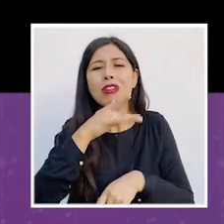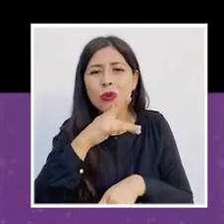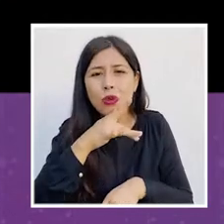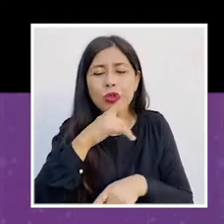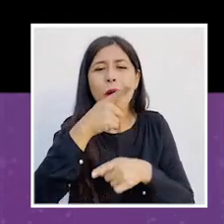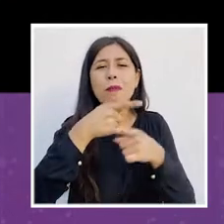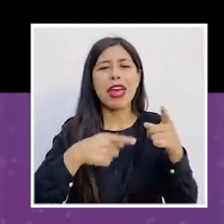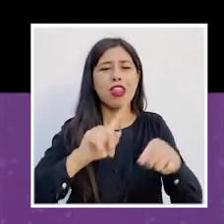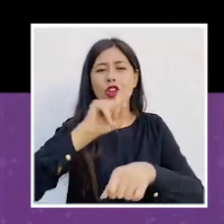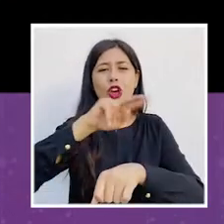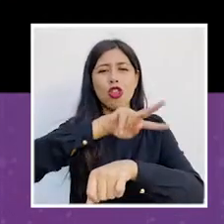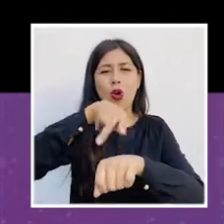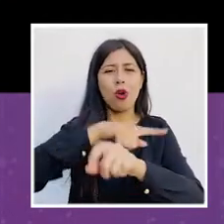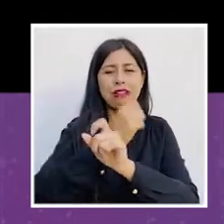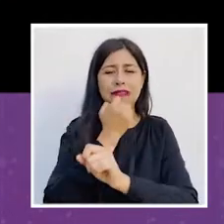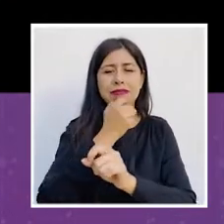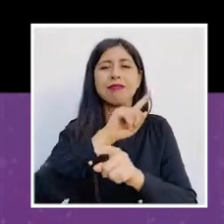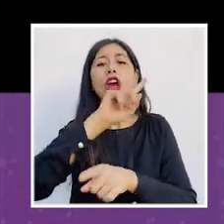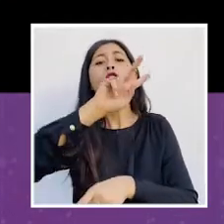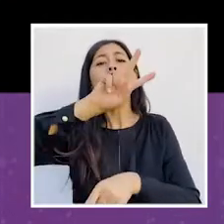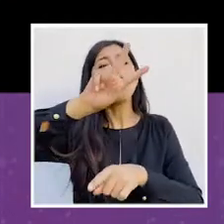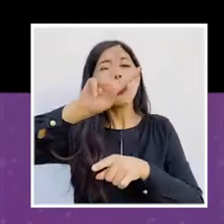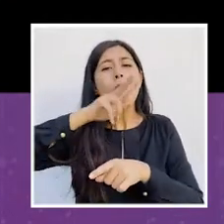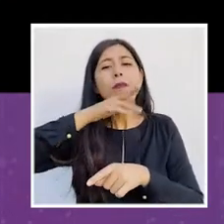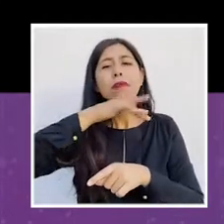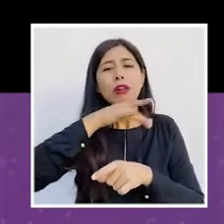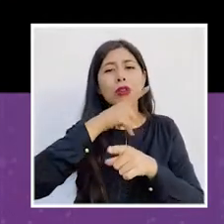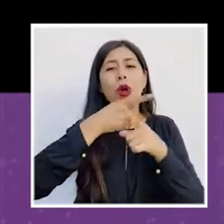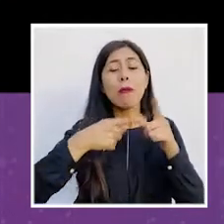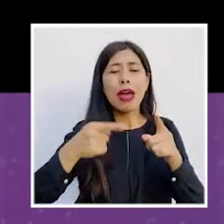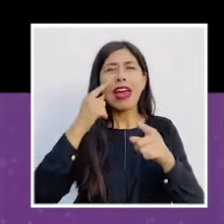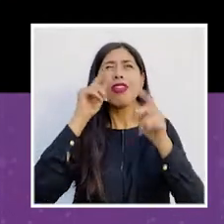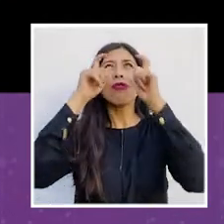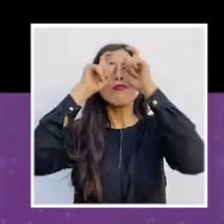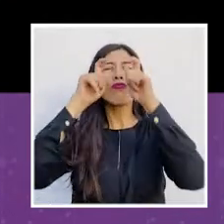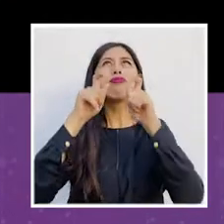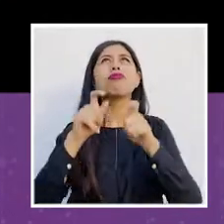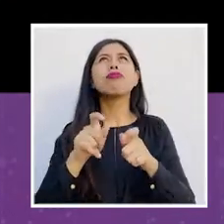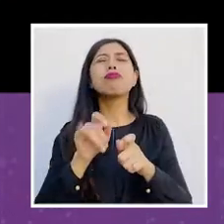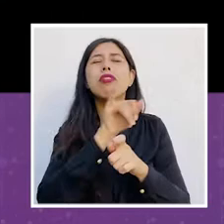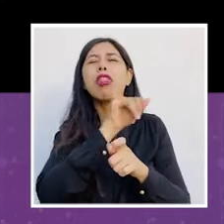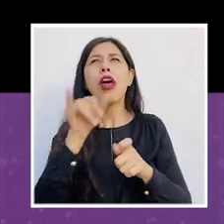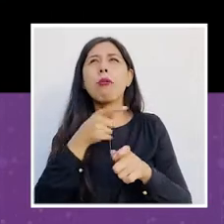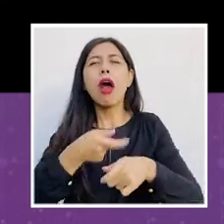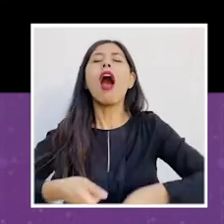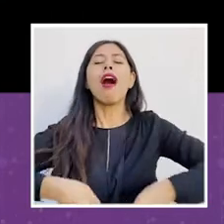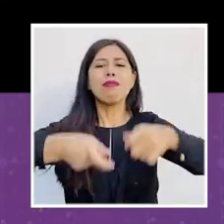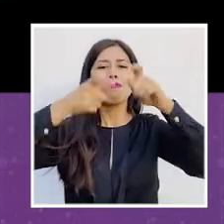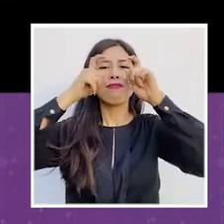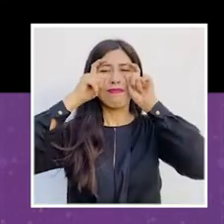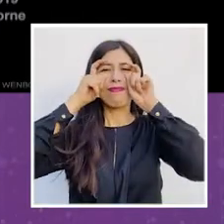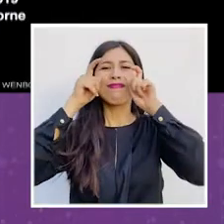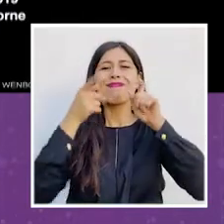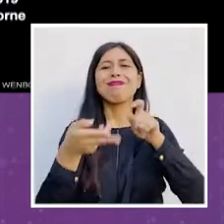ustedes sacan, se sacan los lentes, los guardan, para seguir observando posteriormente la etapa de parcialidad.